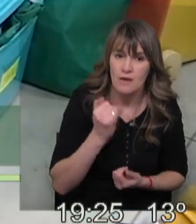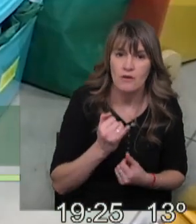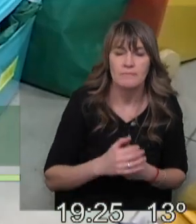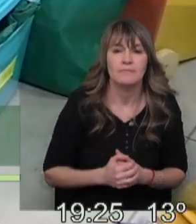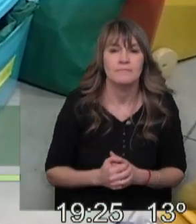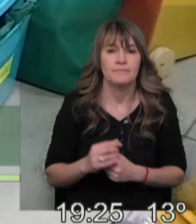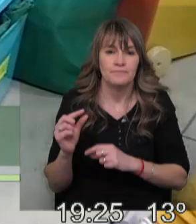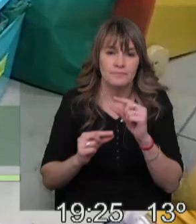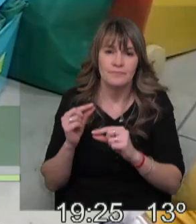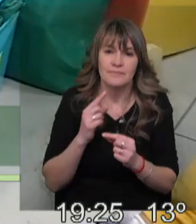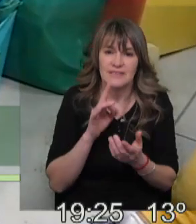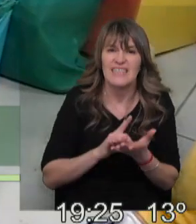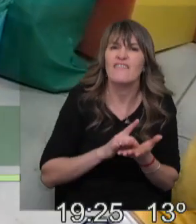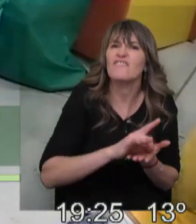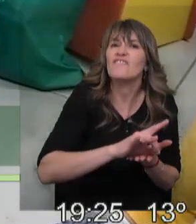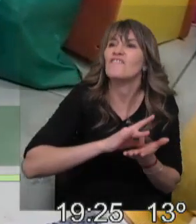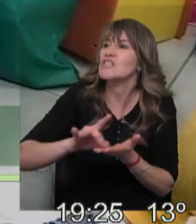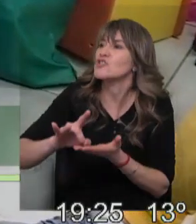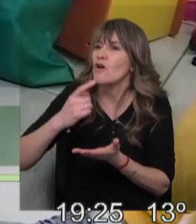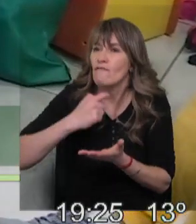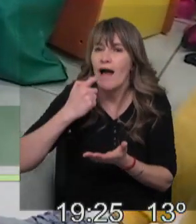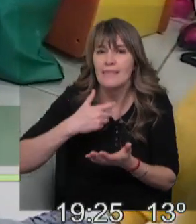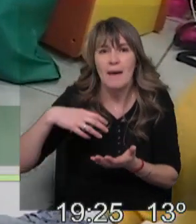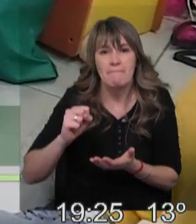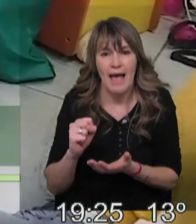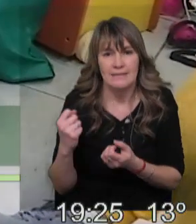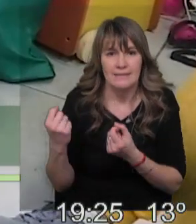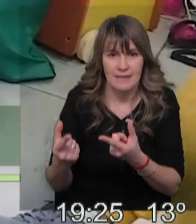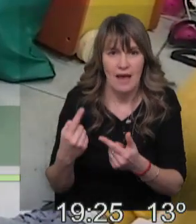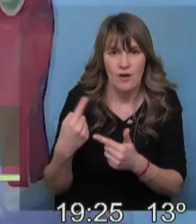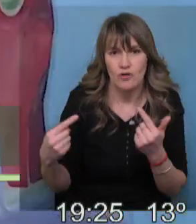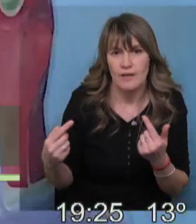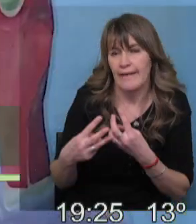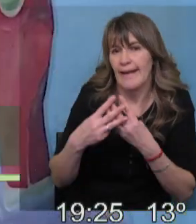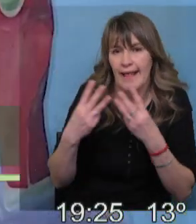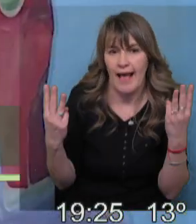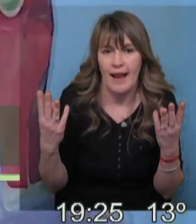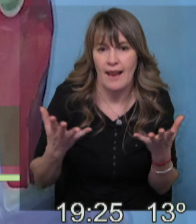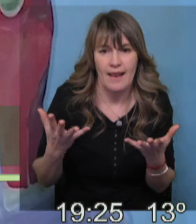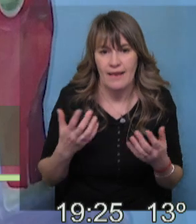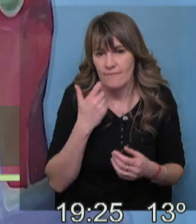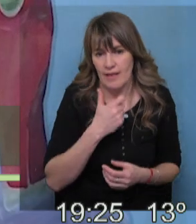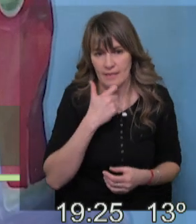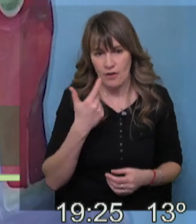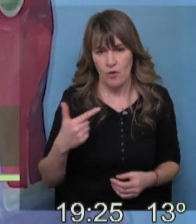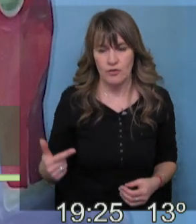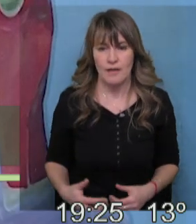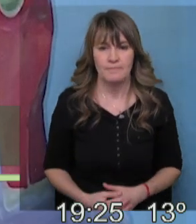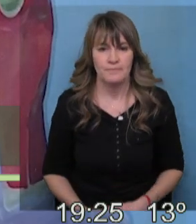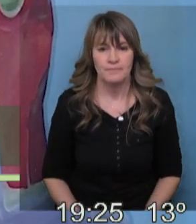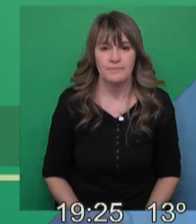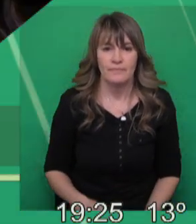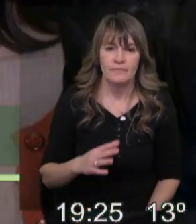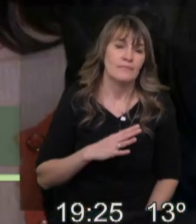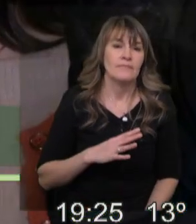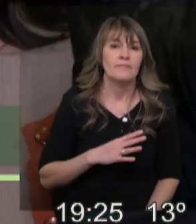de acercar más servicios a la zona, servicios en general, de saneamiento, pero puede tener también que ver con